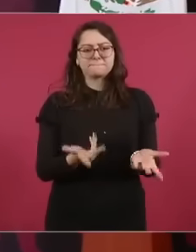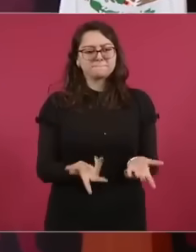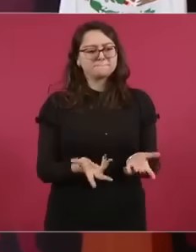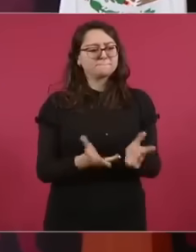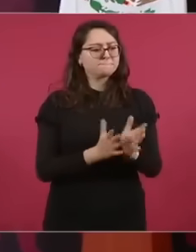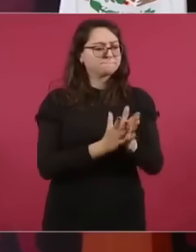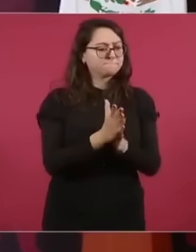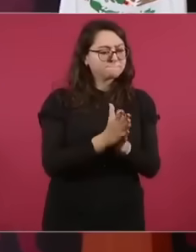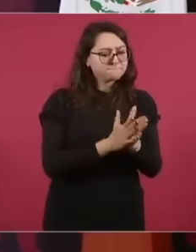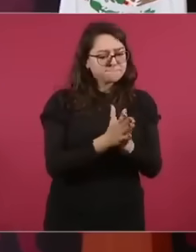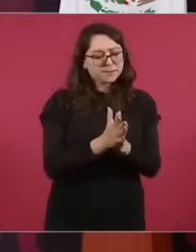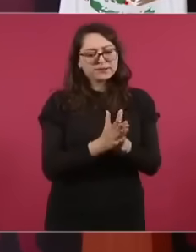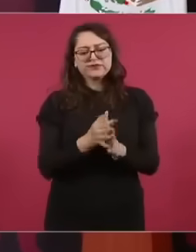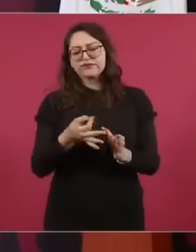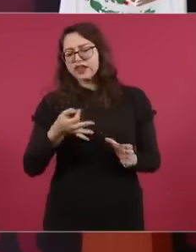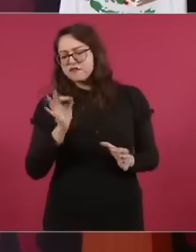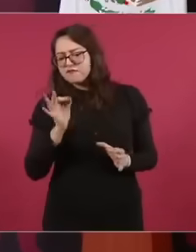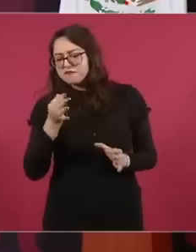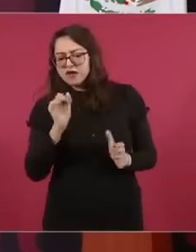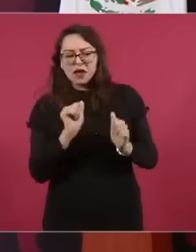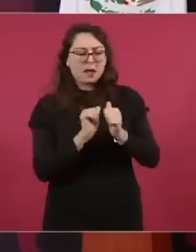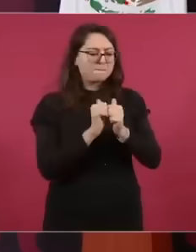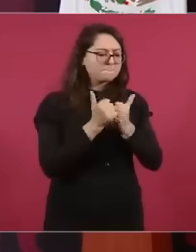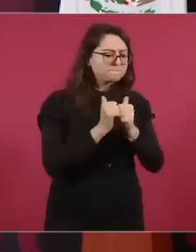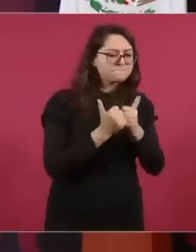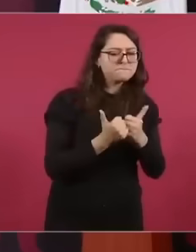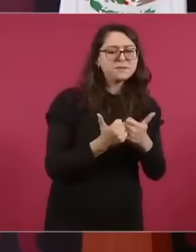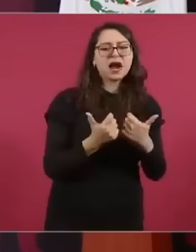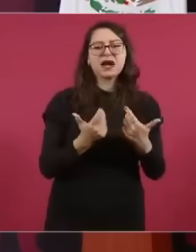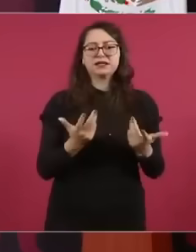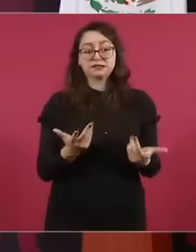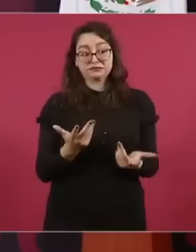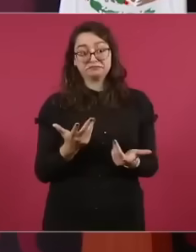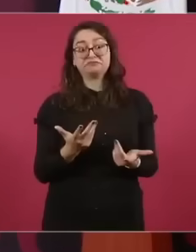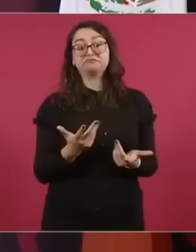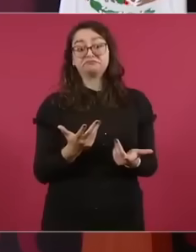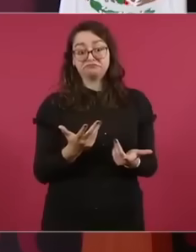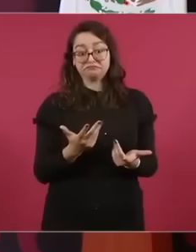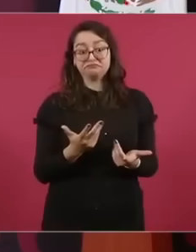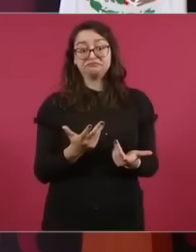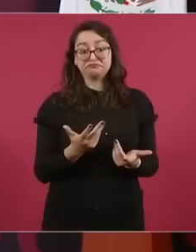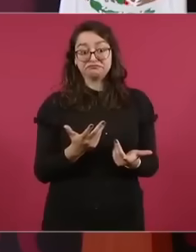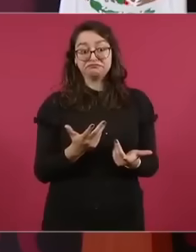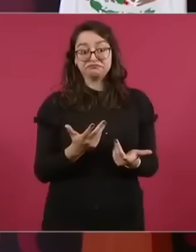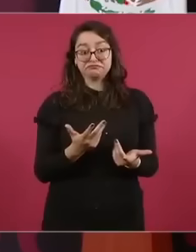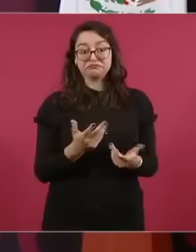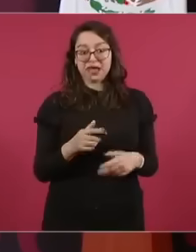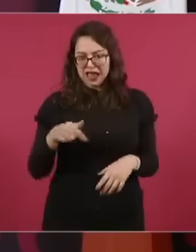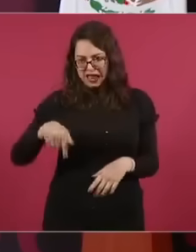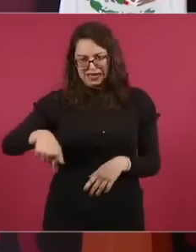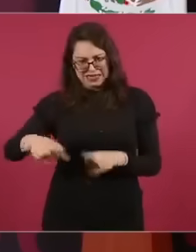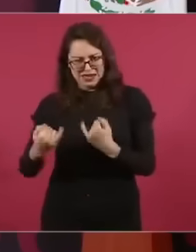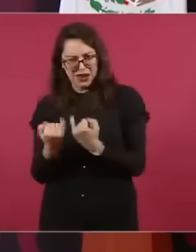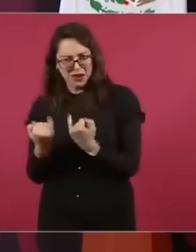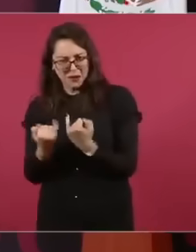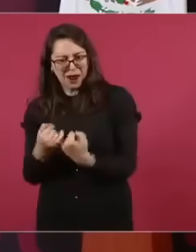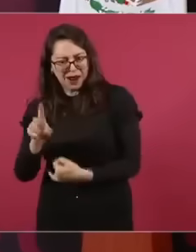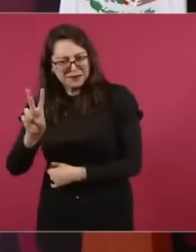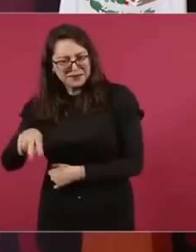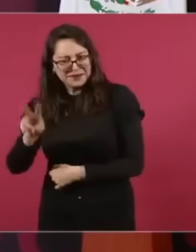chocolate y café con leche y pan, y, o sea, así como a ustedes que les atendemos aquí